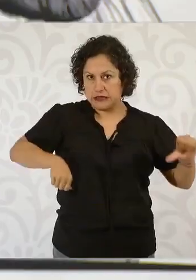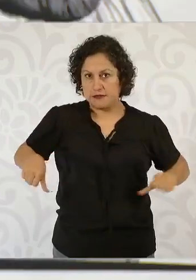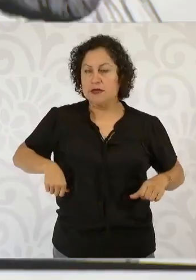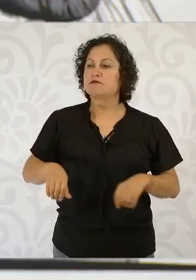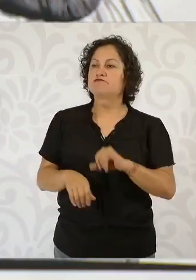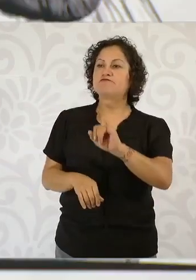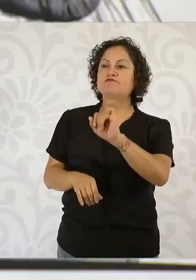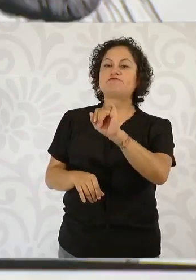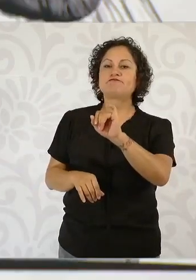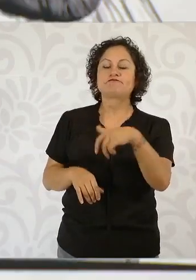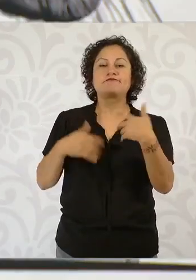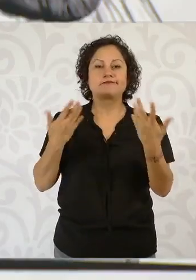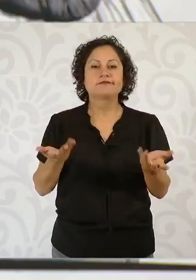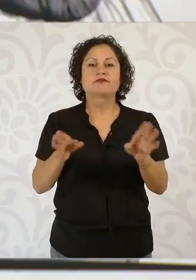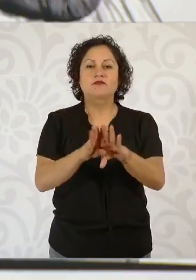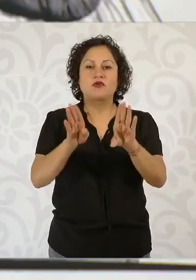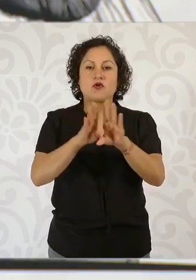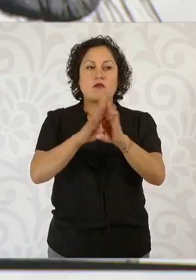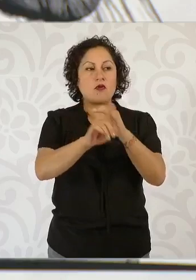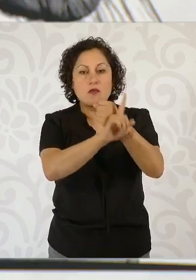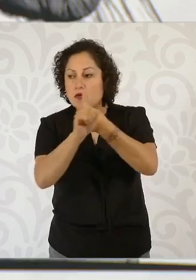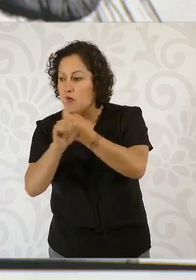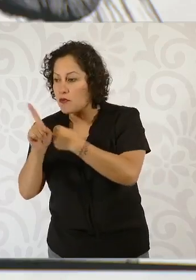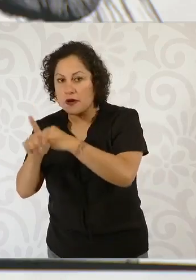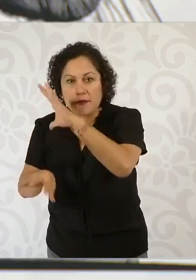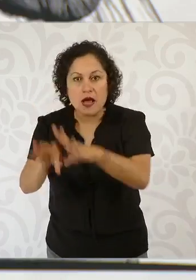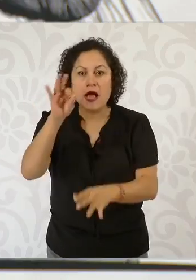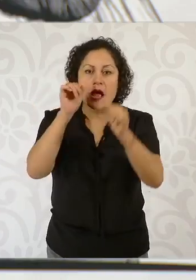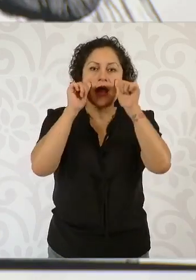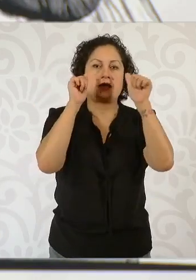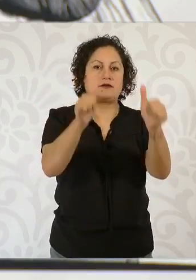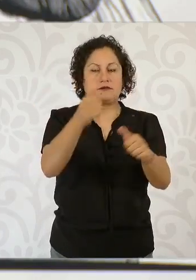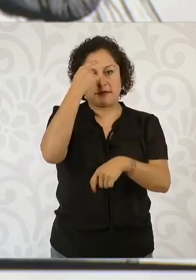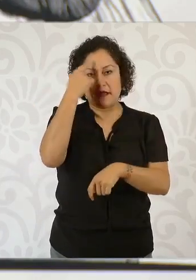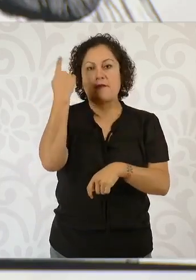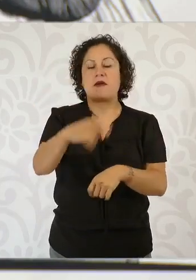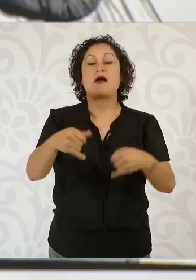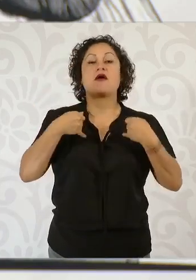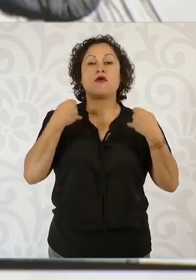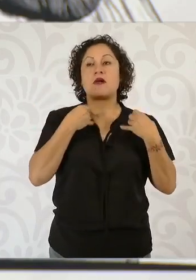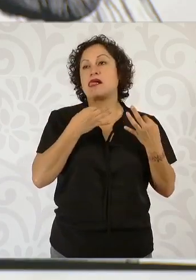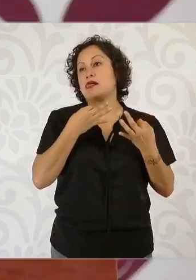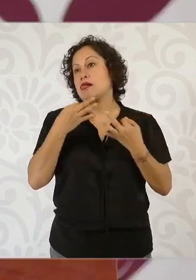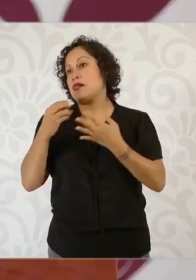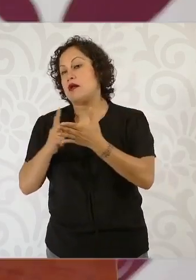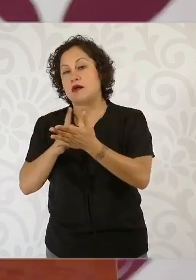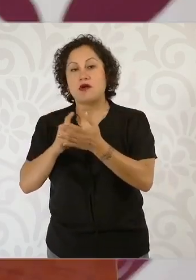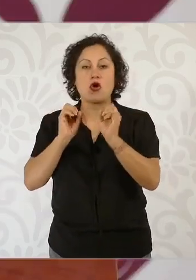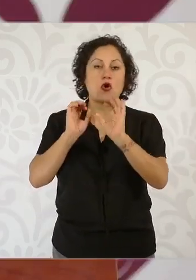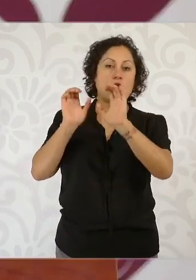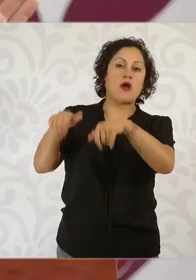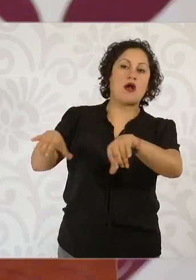sobre todo de atención a las causas para evitar que jóvenes tengan la tentación de acercarse a un grupo